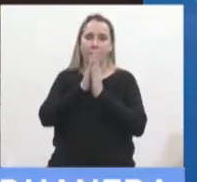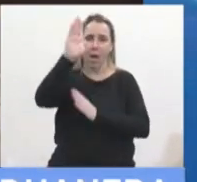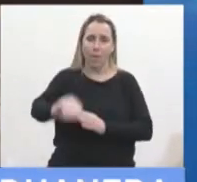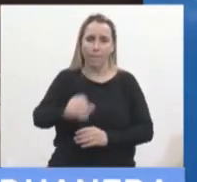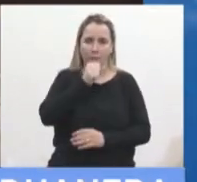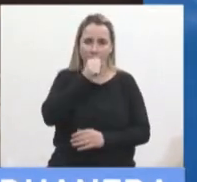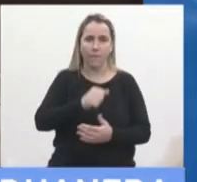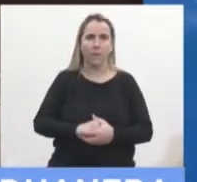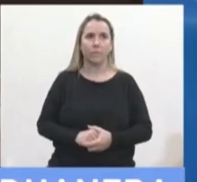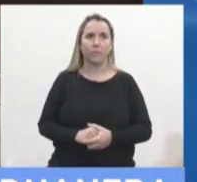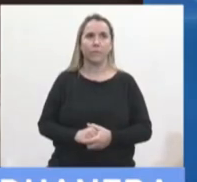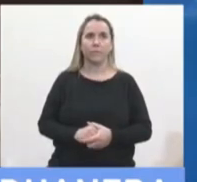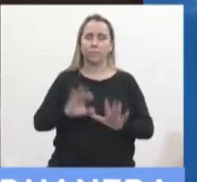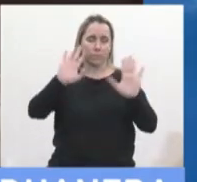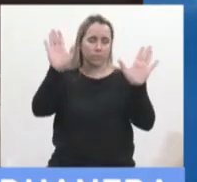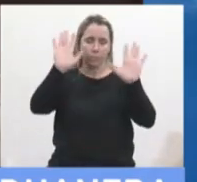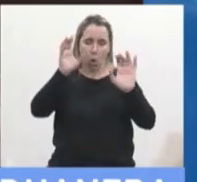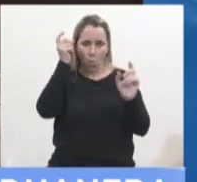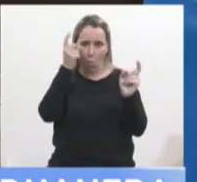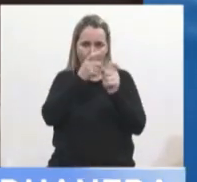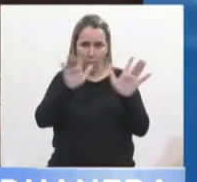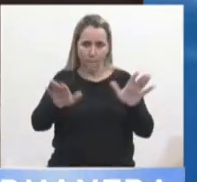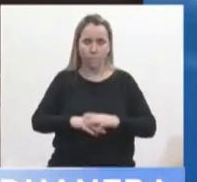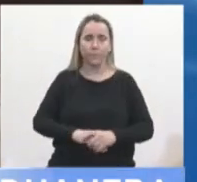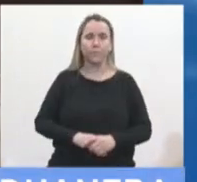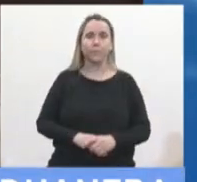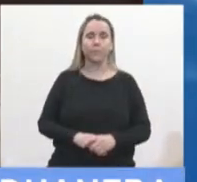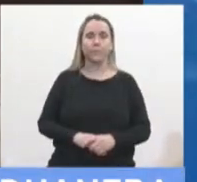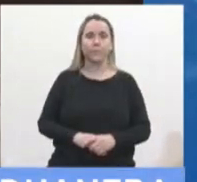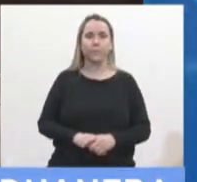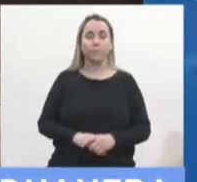La colega Mirkin, no hay problema. Tenemos...